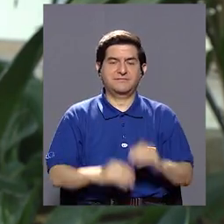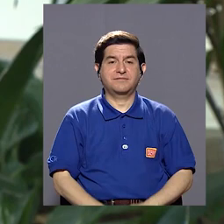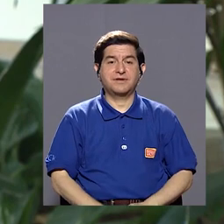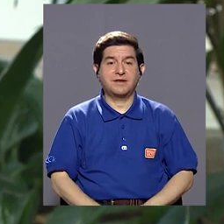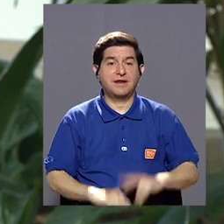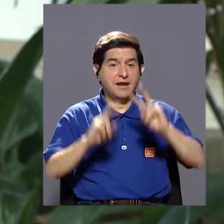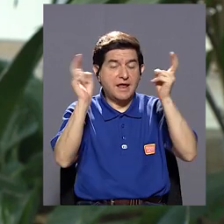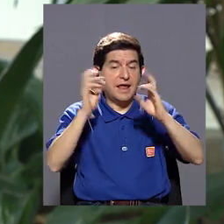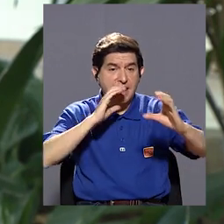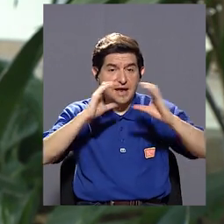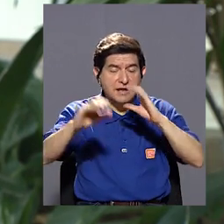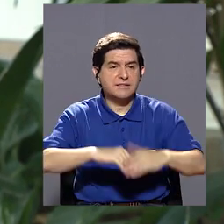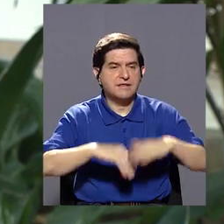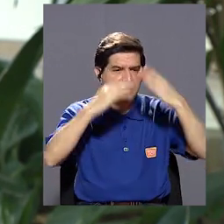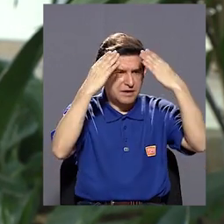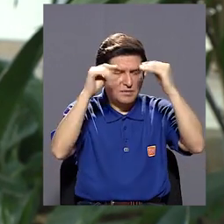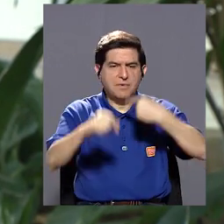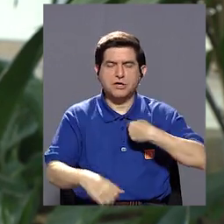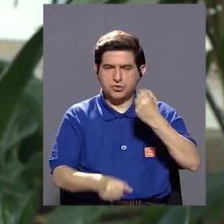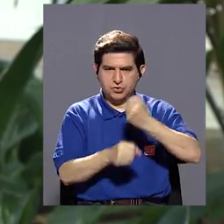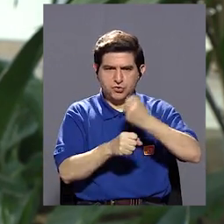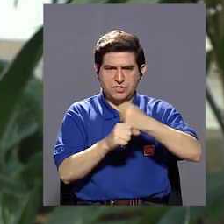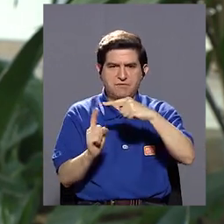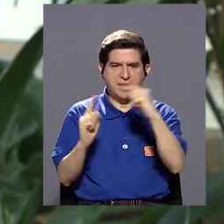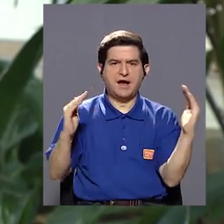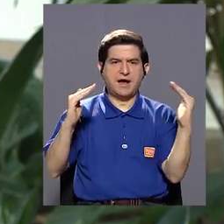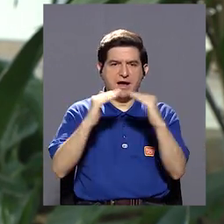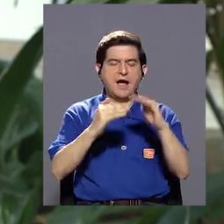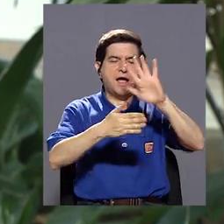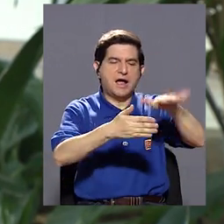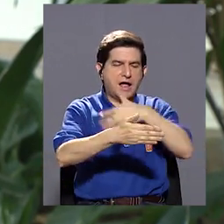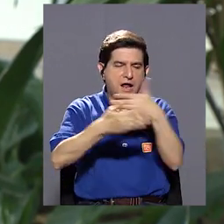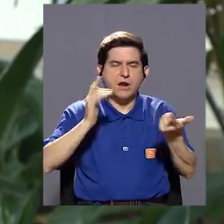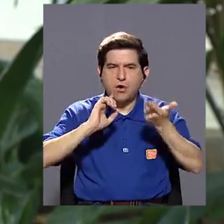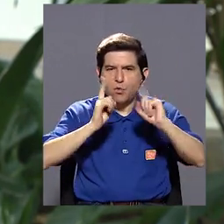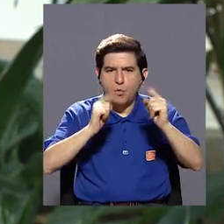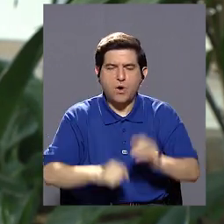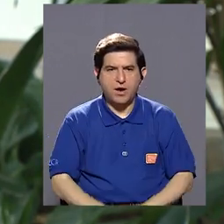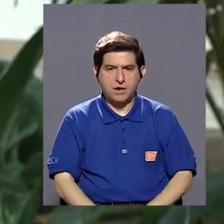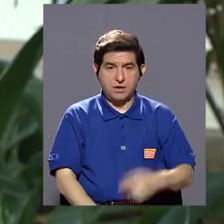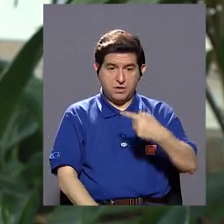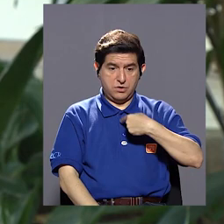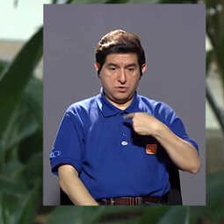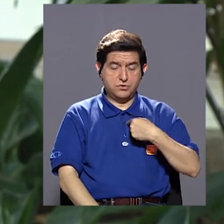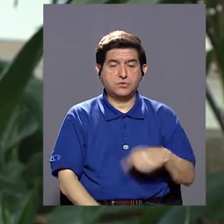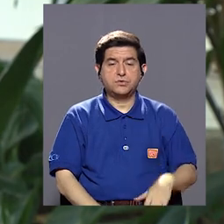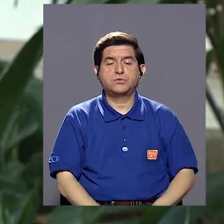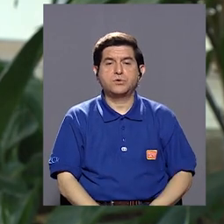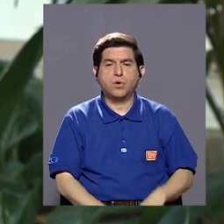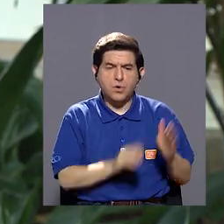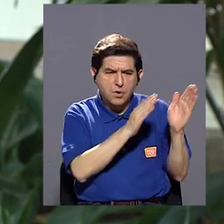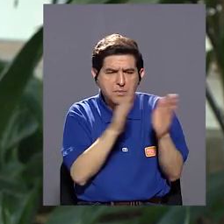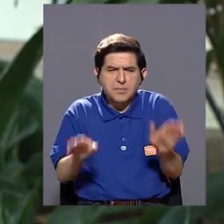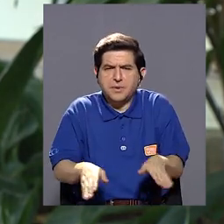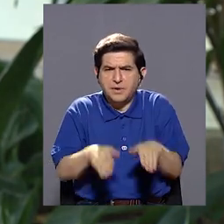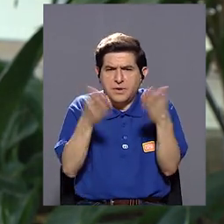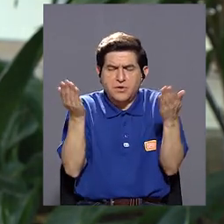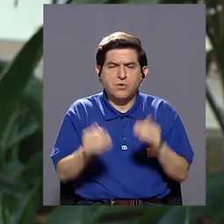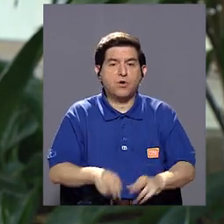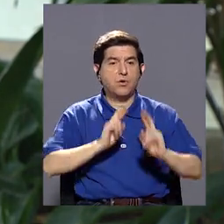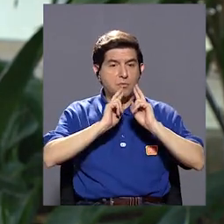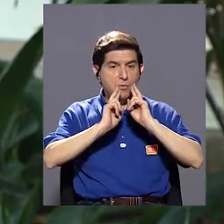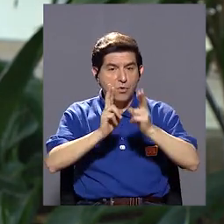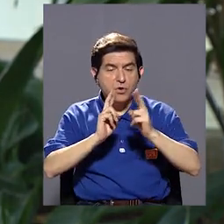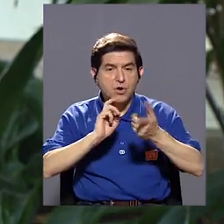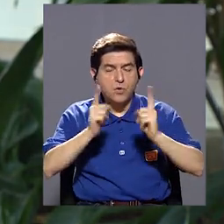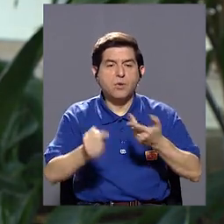tema de comunicación, hay que informar que yo estoy teletrabajando, en qué horario lo estoy haciendo, cómo tengo esa disposición y cuáles son los